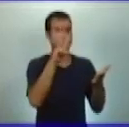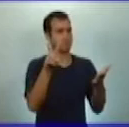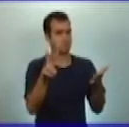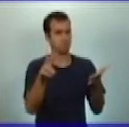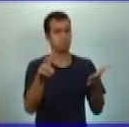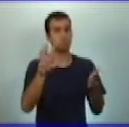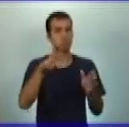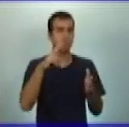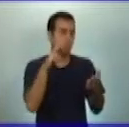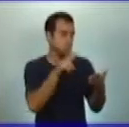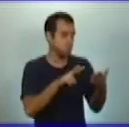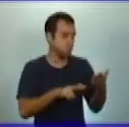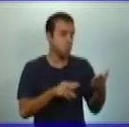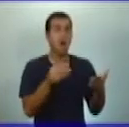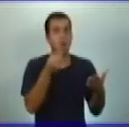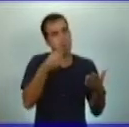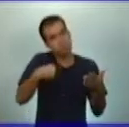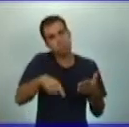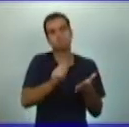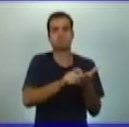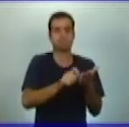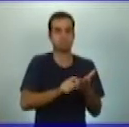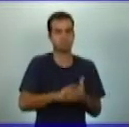así lo desean.